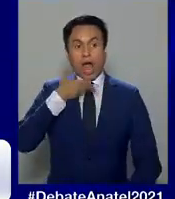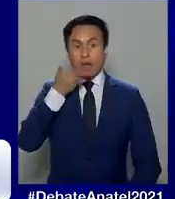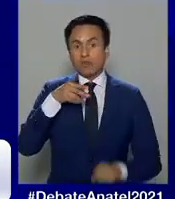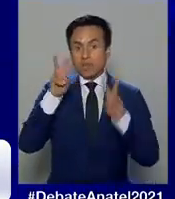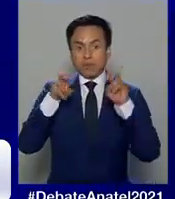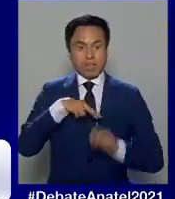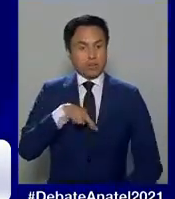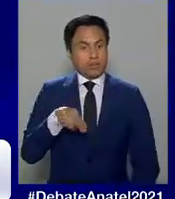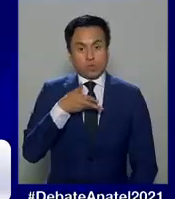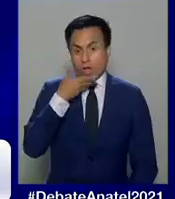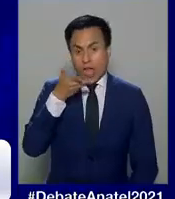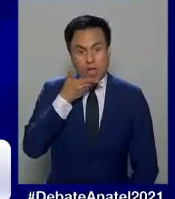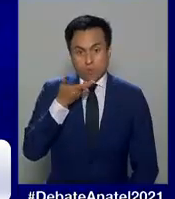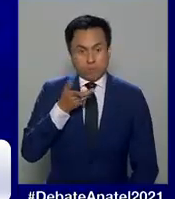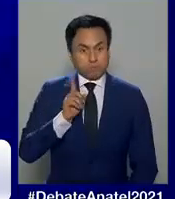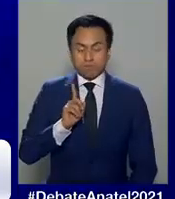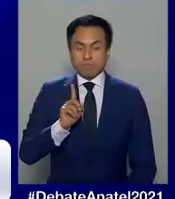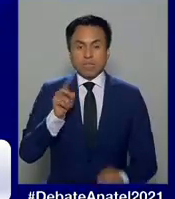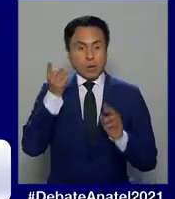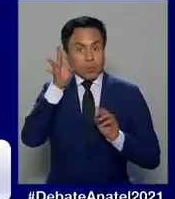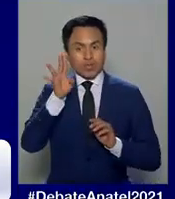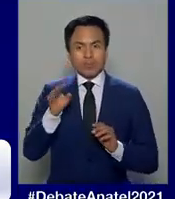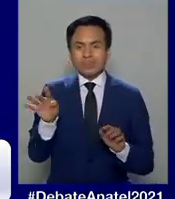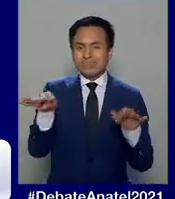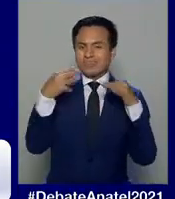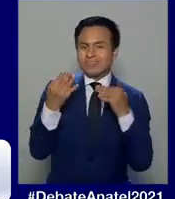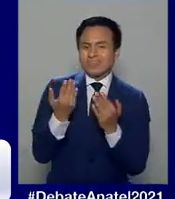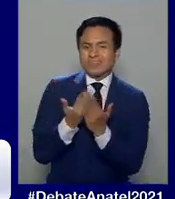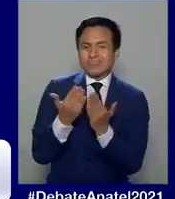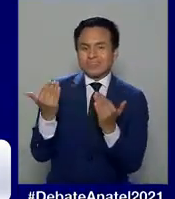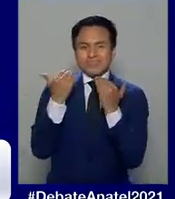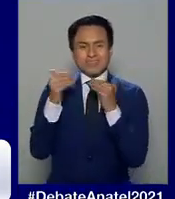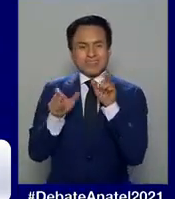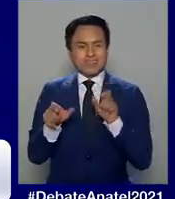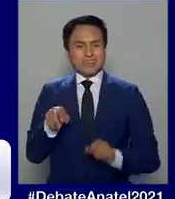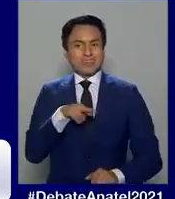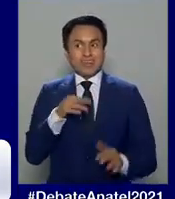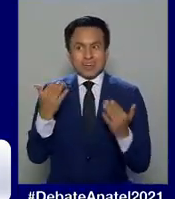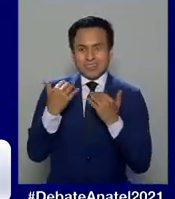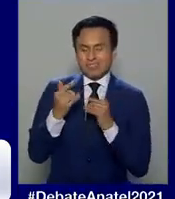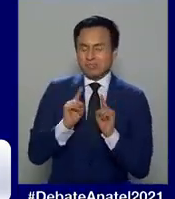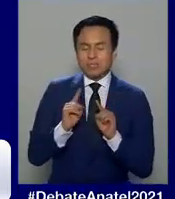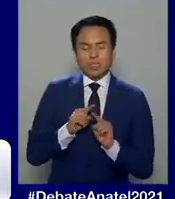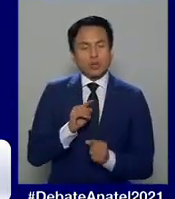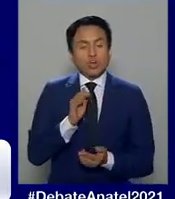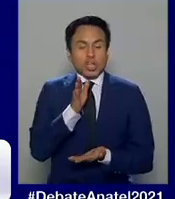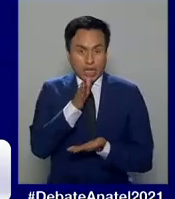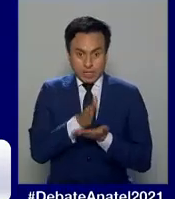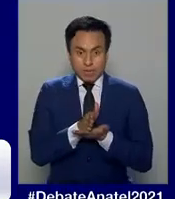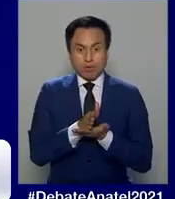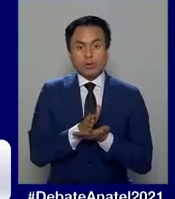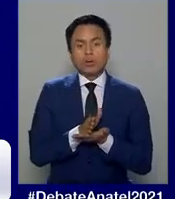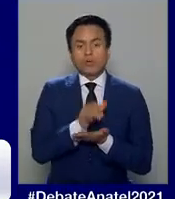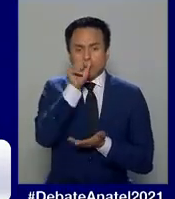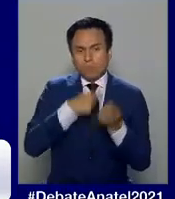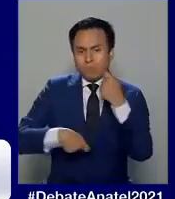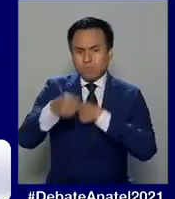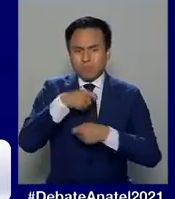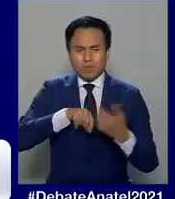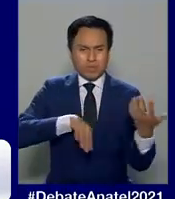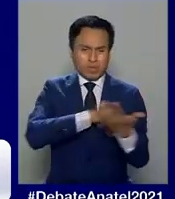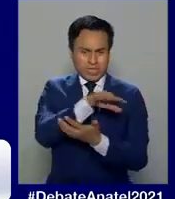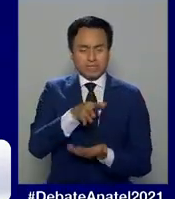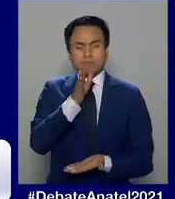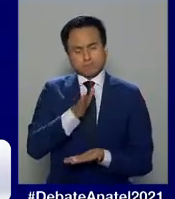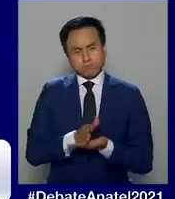temas religiosos para solamente encantar a algunas personas. He sido drástico con el tema del narcotráfico y de la